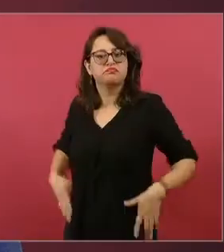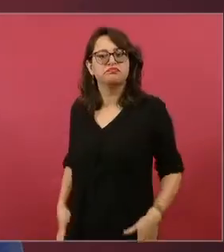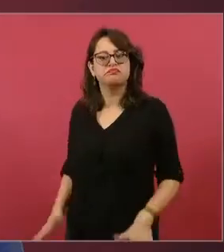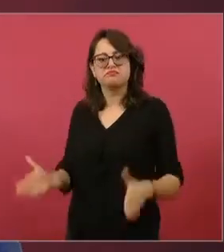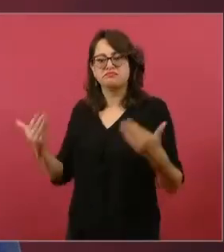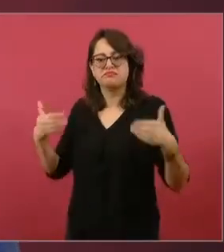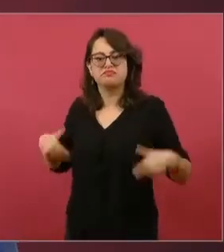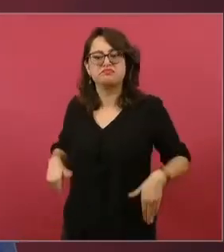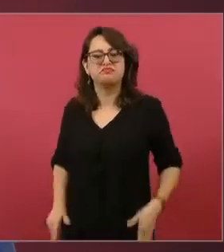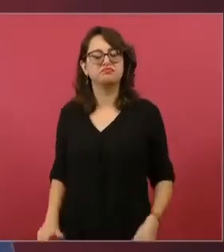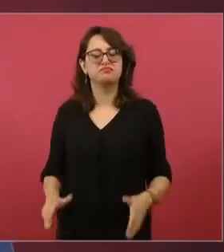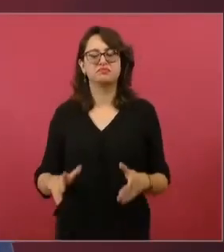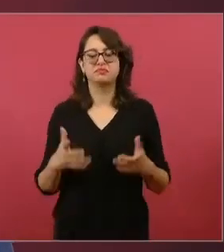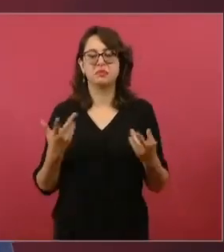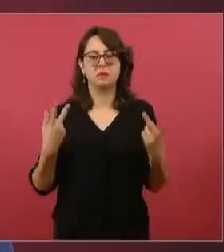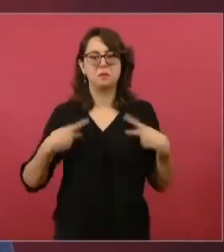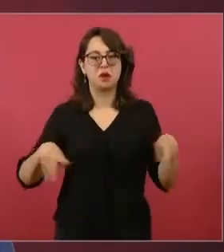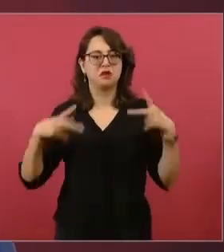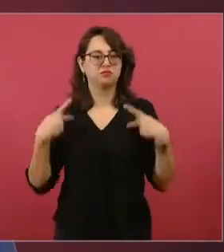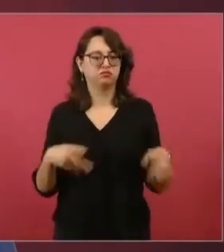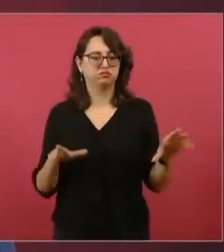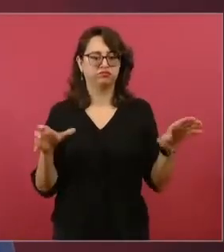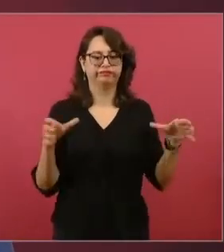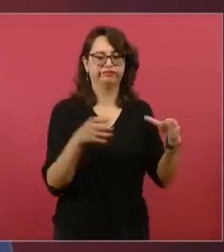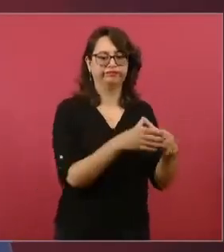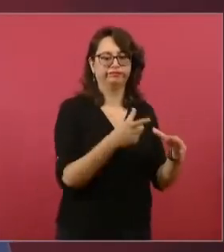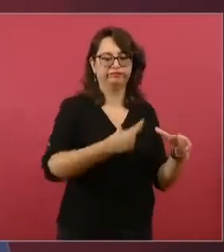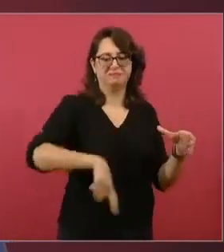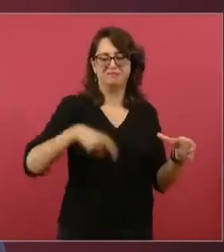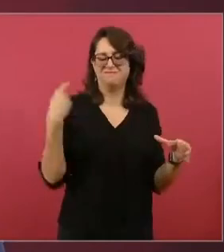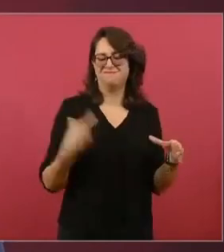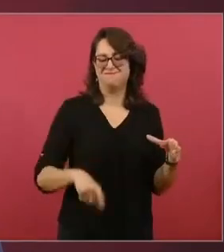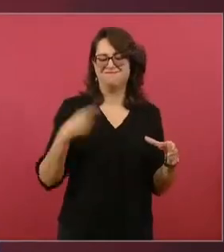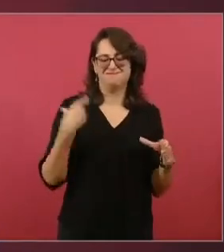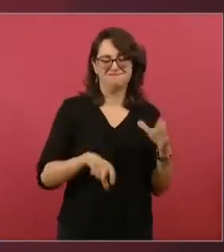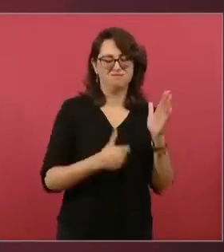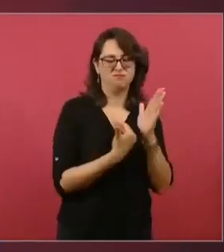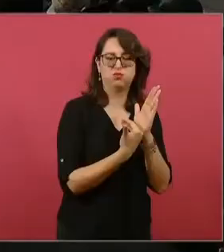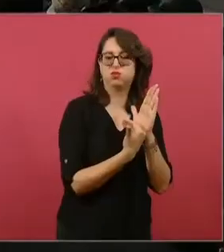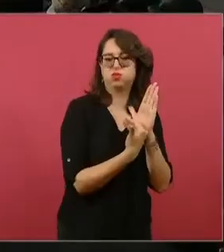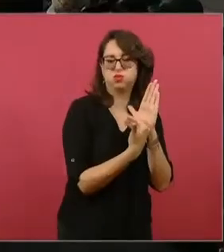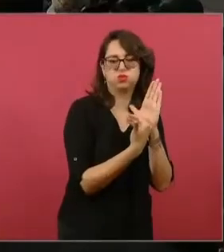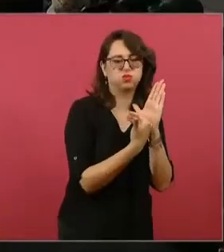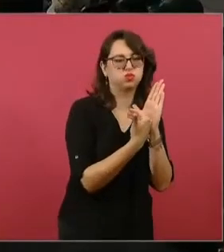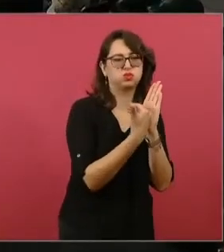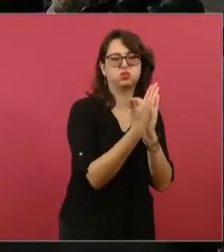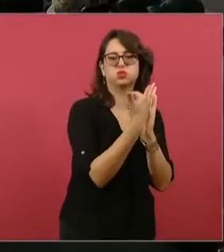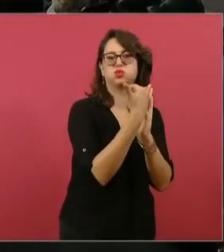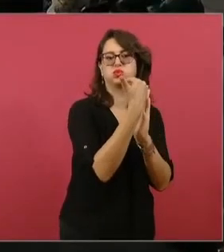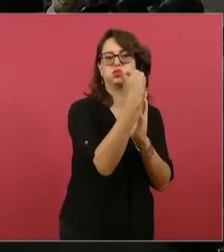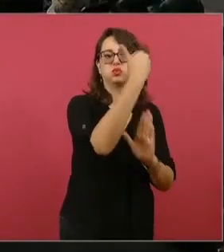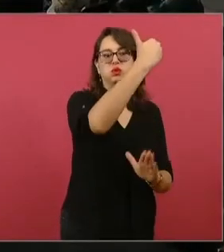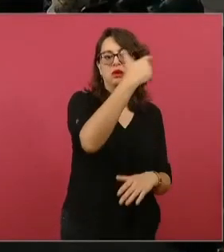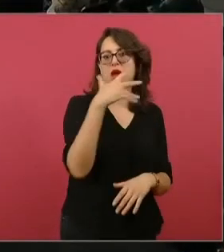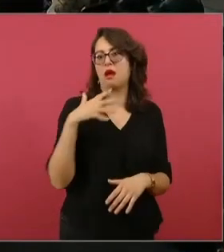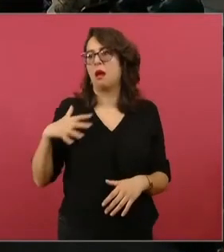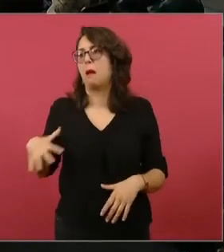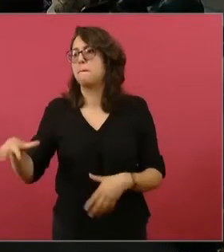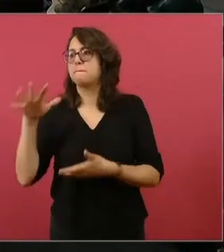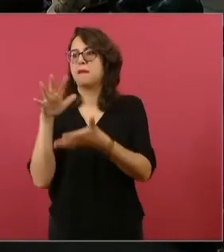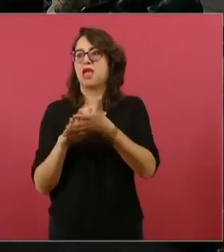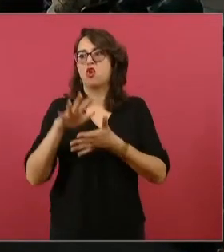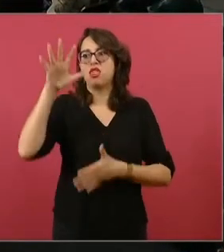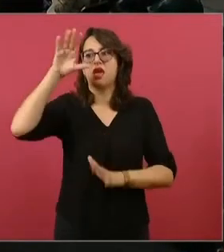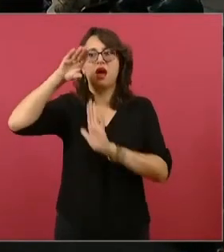profundizó la desigualdad económica y social. Entonces fue muy dañino ese fraude del